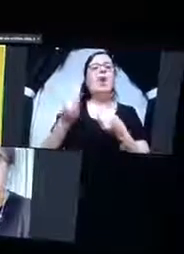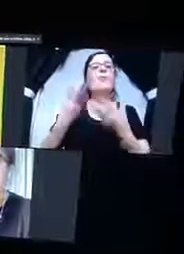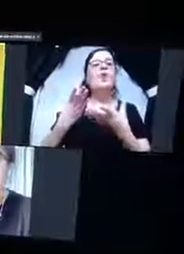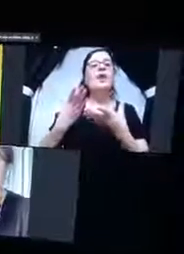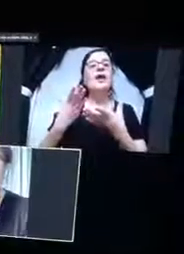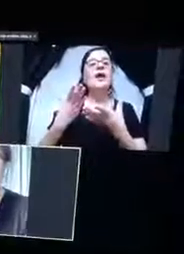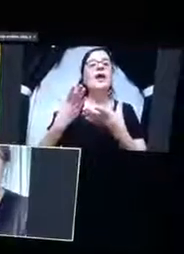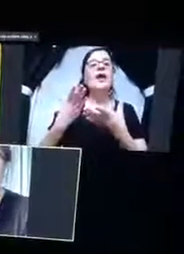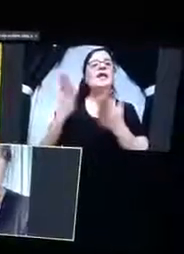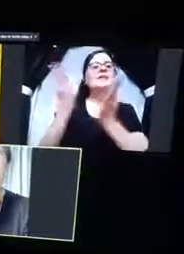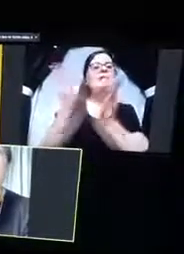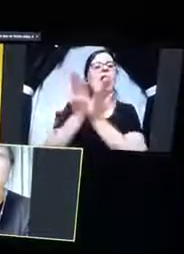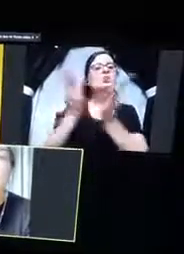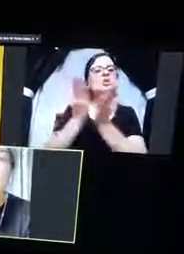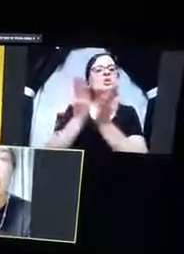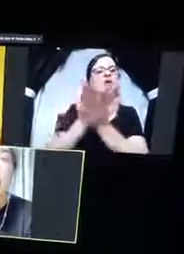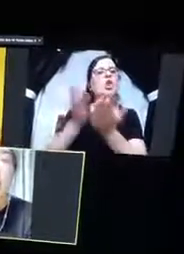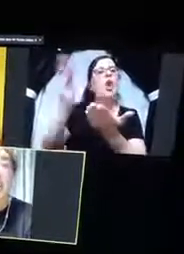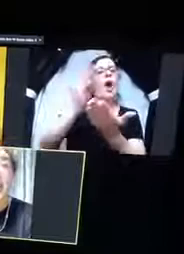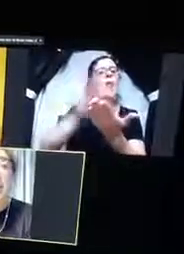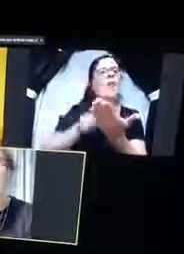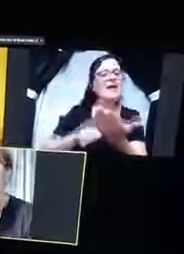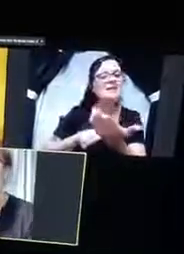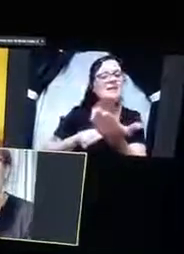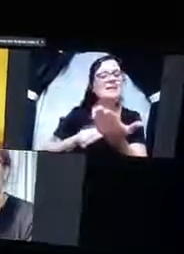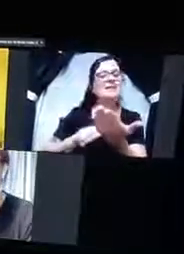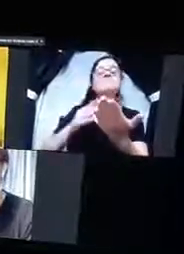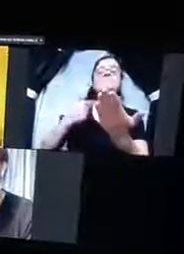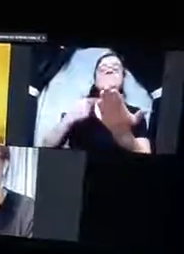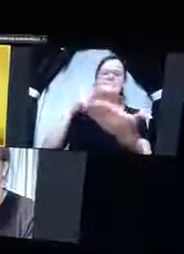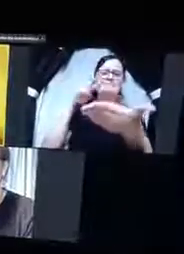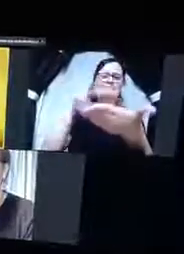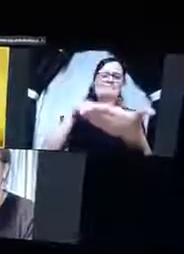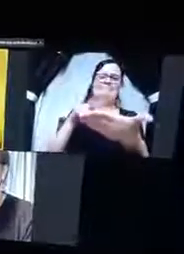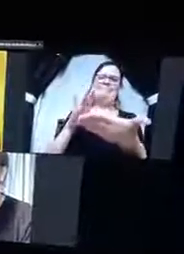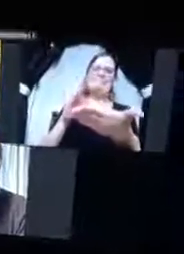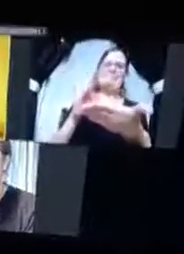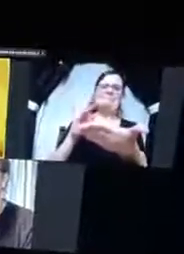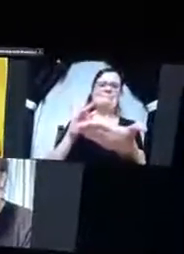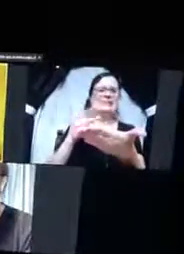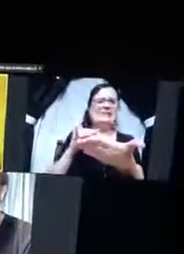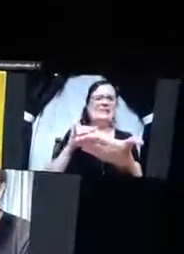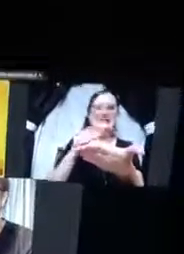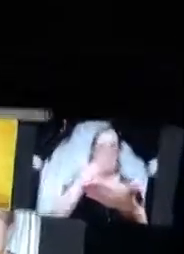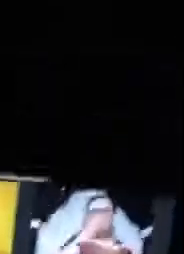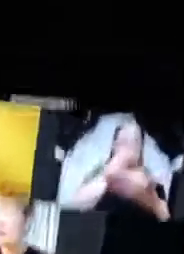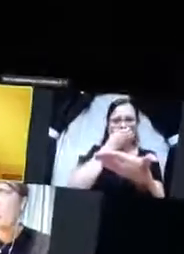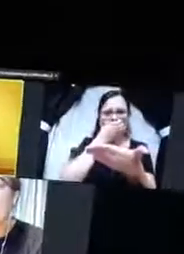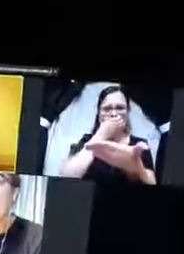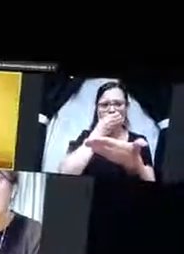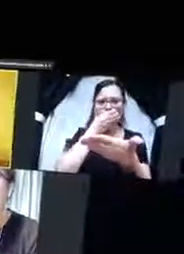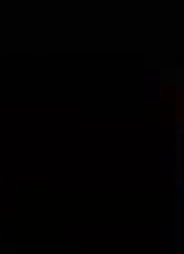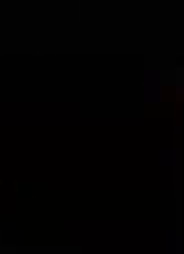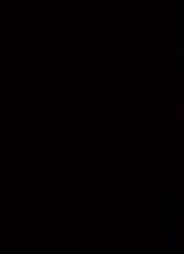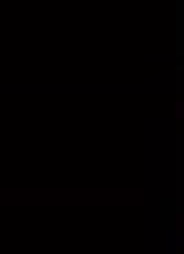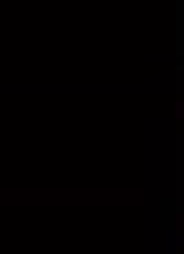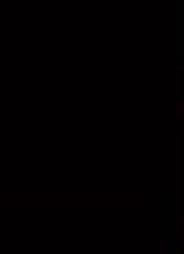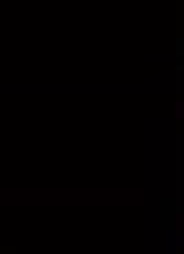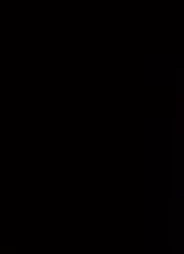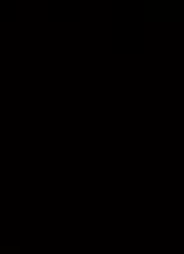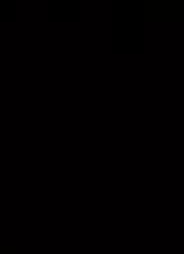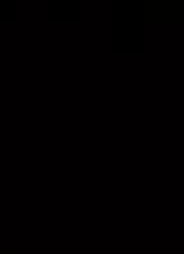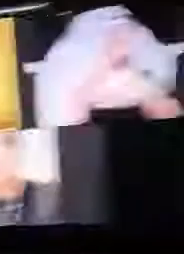y le costaba leer y comprender. Ah, mira. Lo que observamos a hacer Mónica, ¿sí? Que fue un placer presenciar